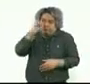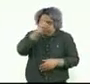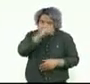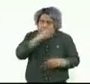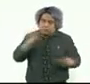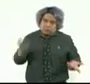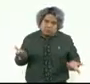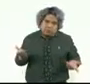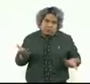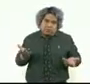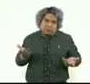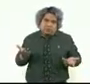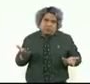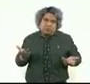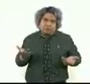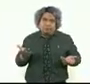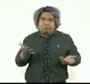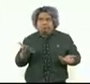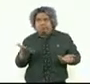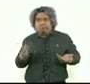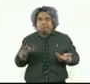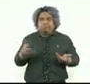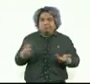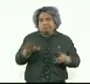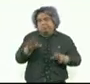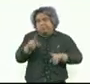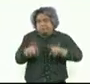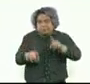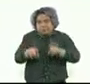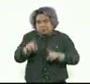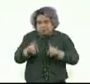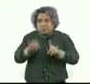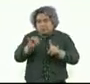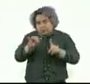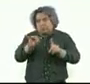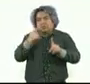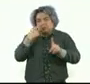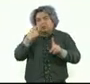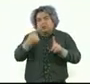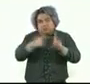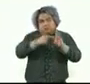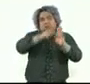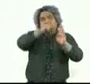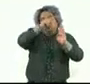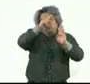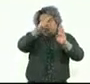porque pues sí va una tendencia al descenso,